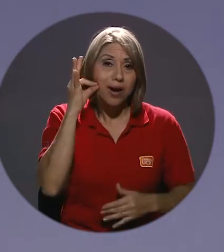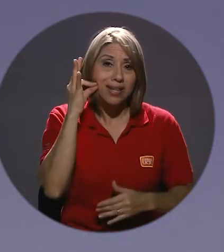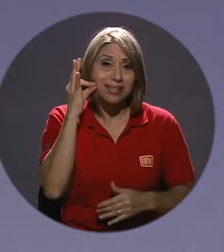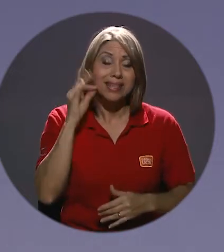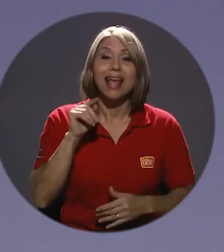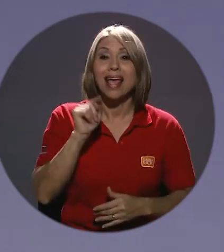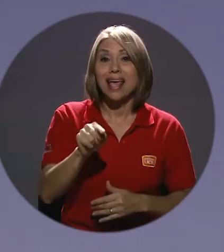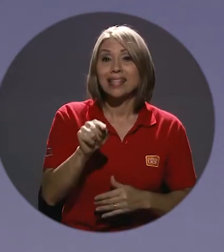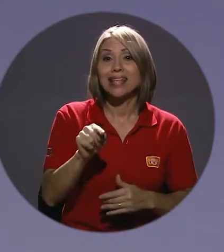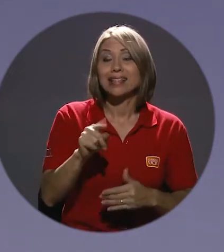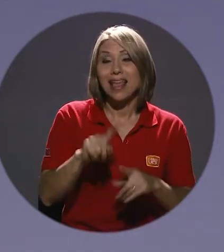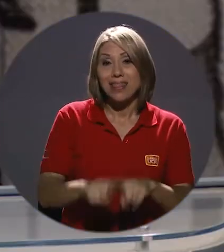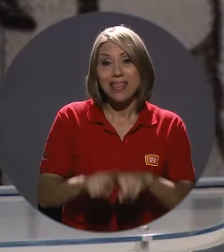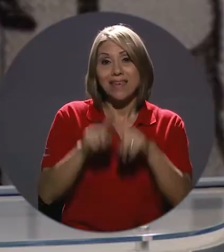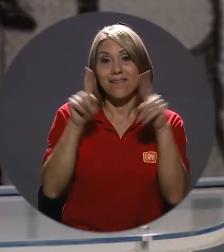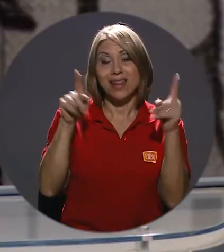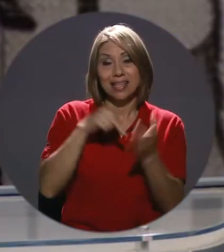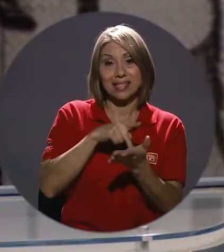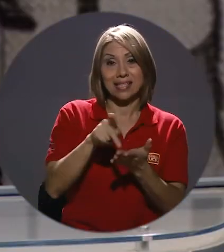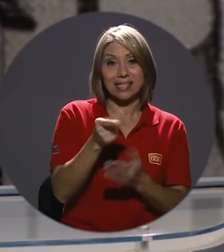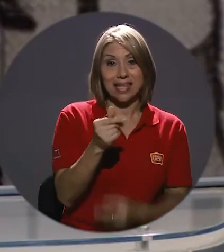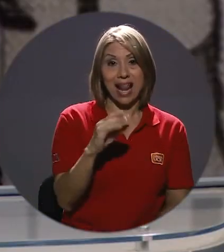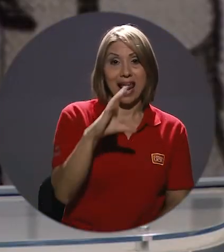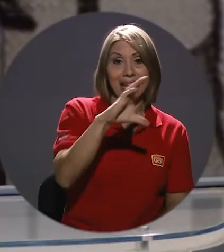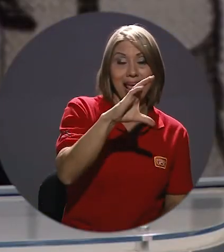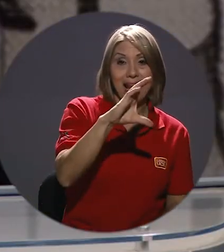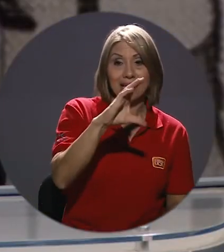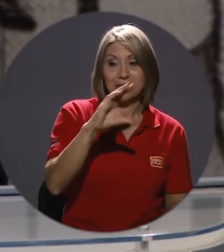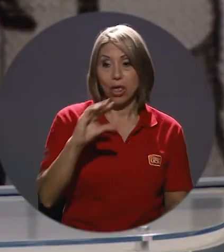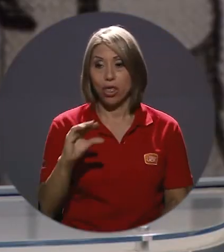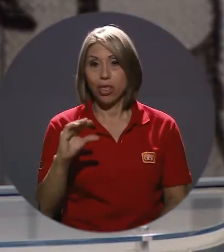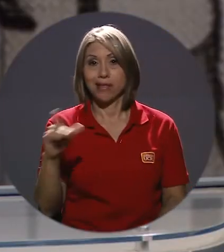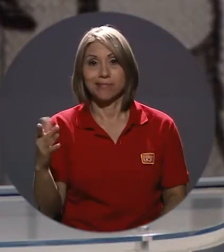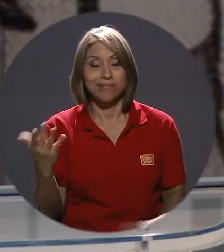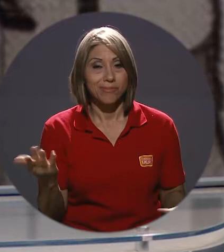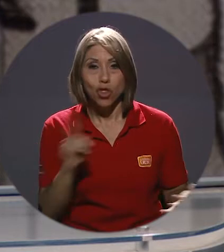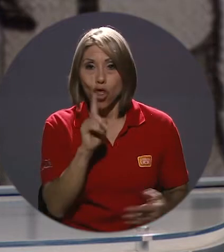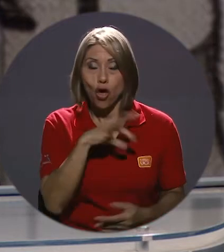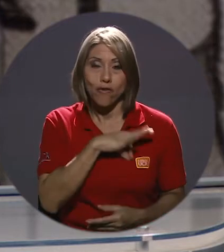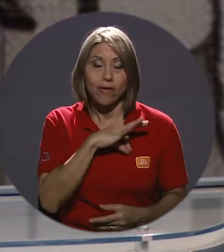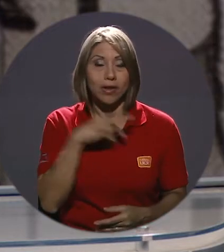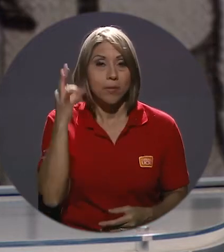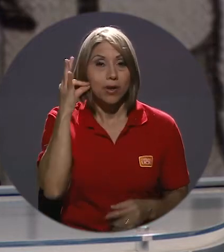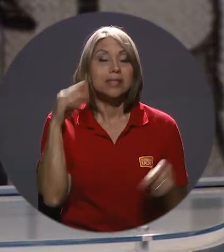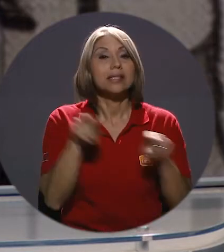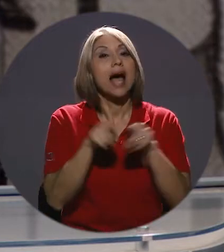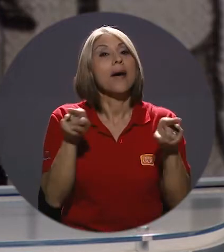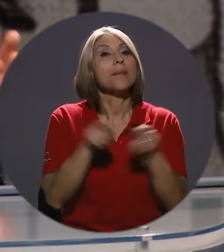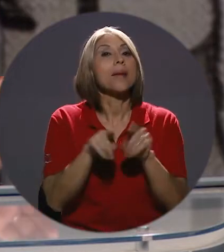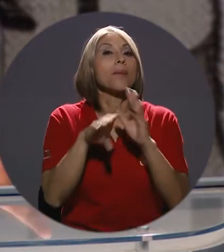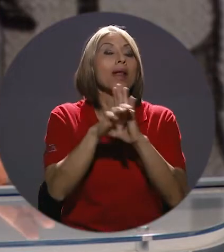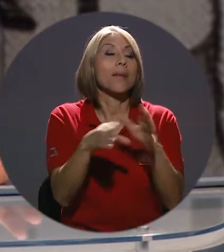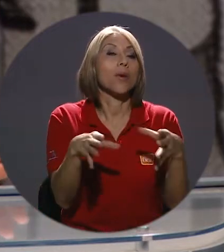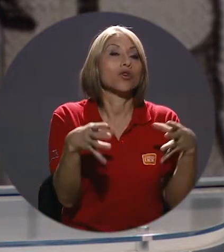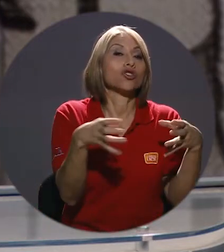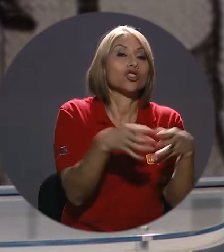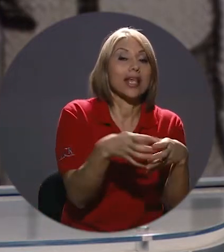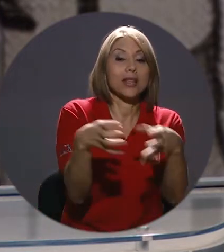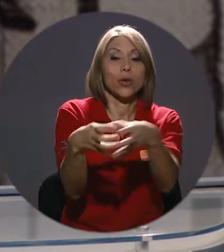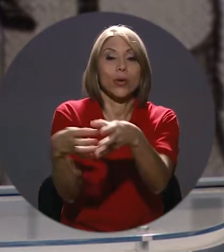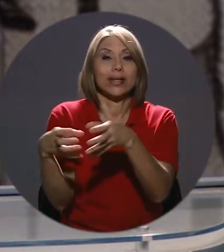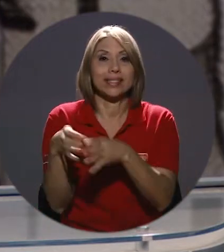las mujeres, mientras que también encontramos diferencias por sectores institucionales. El sector